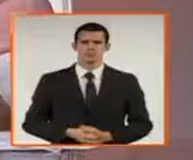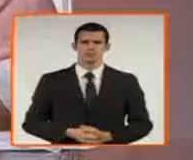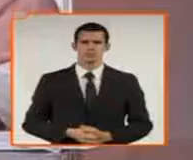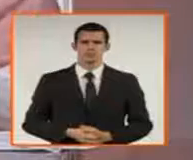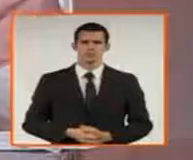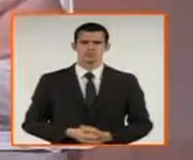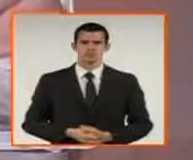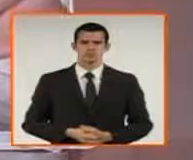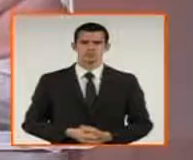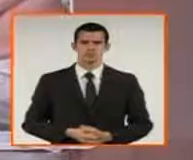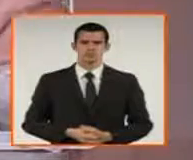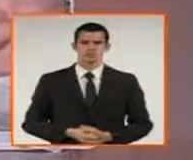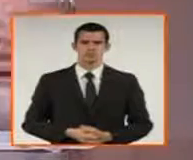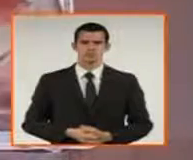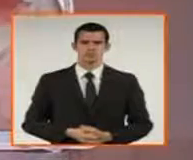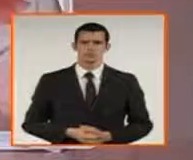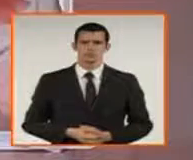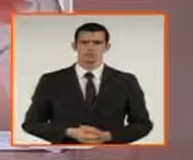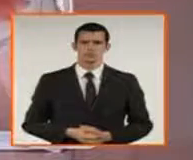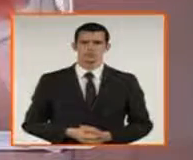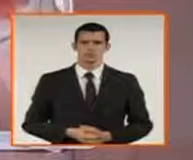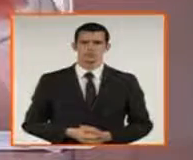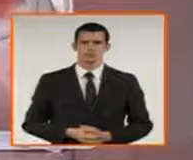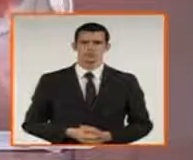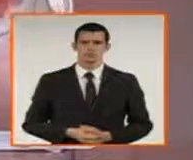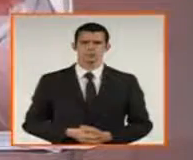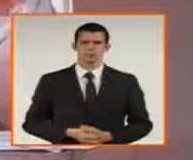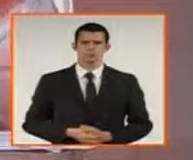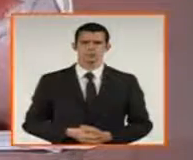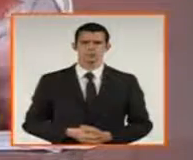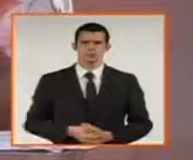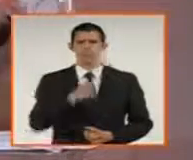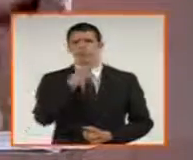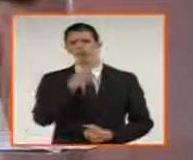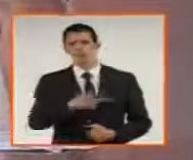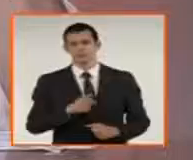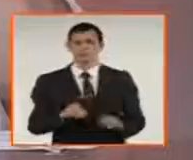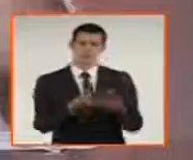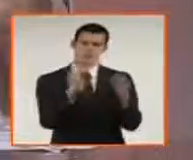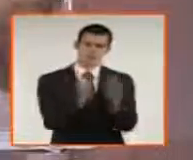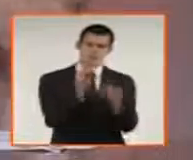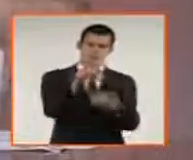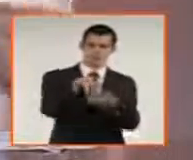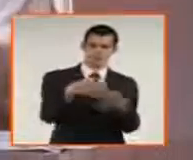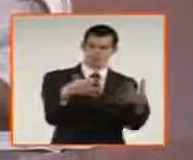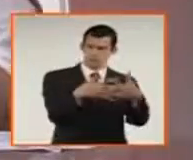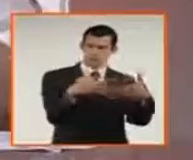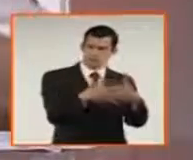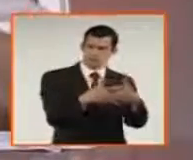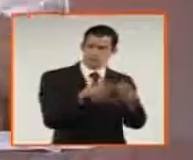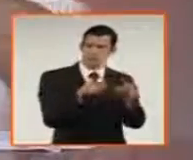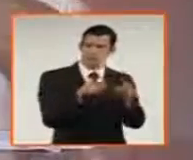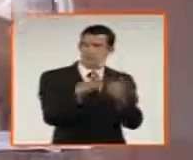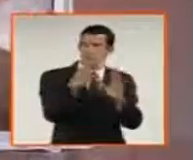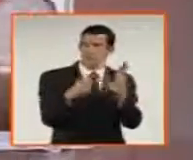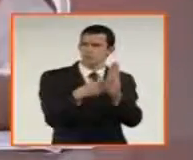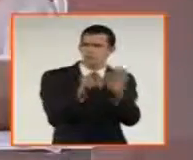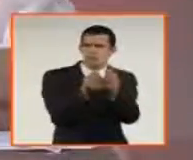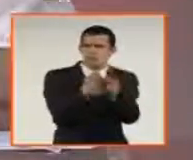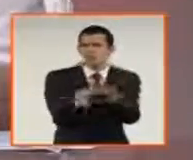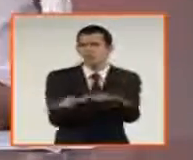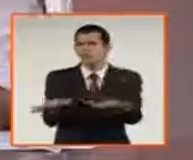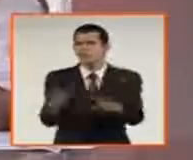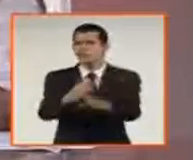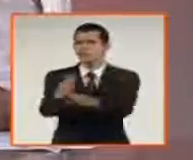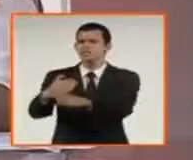el parentesco se establece por el derecho de familia, pero sus efectos tienen importancia para todas las ramas del derecho. Por